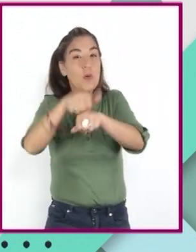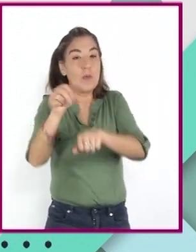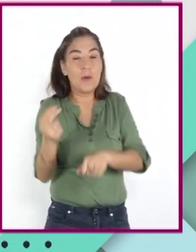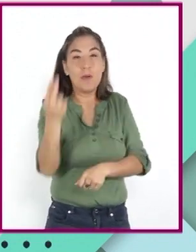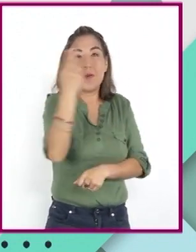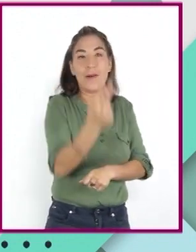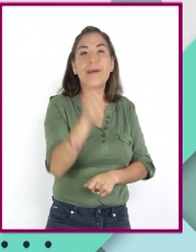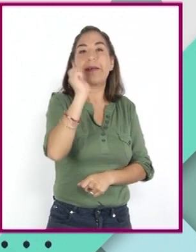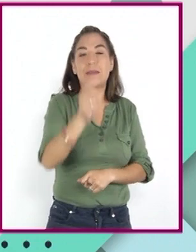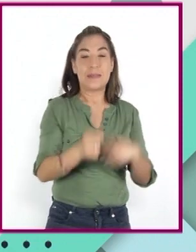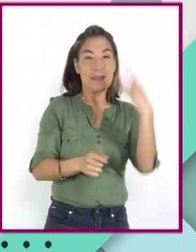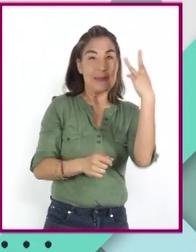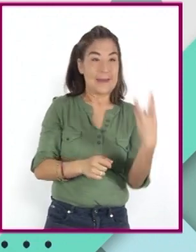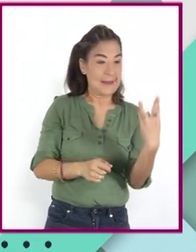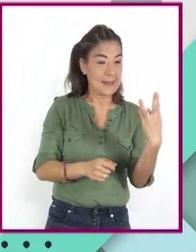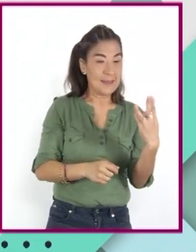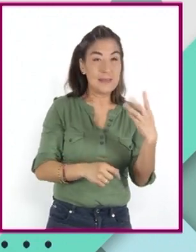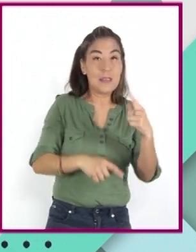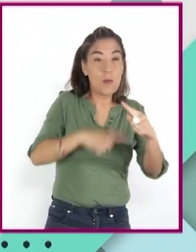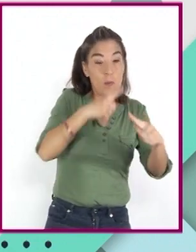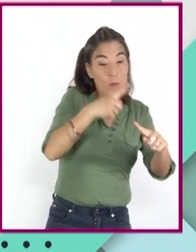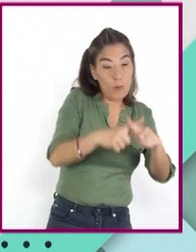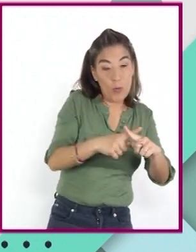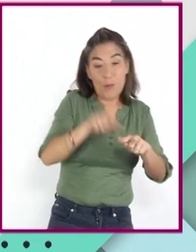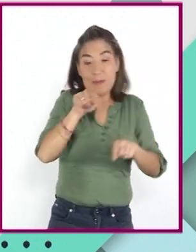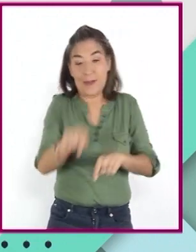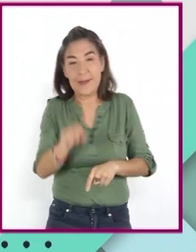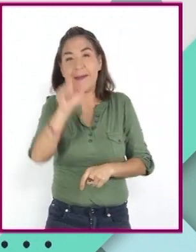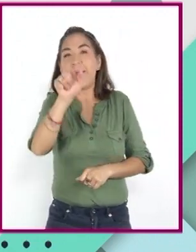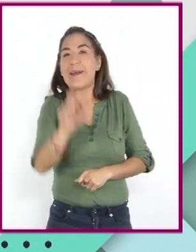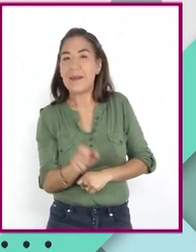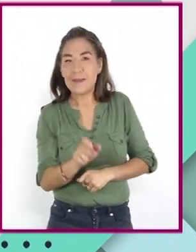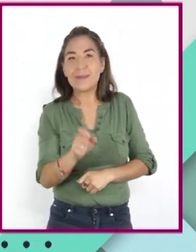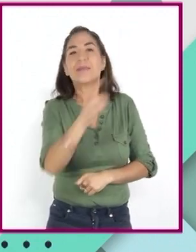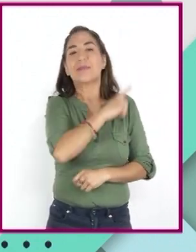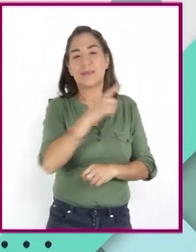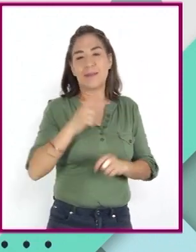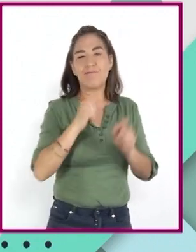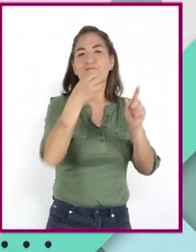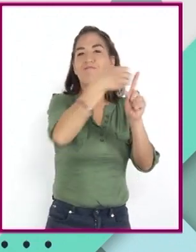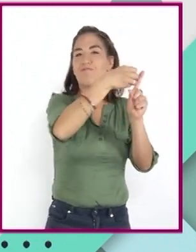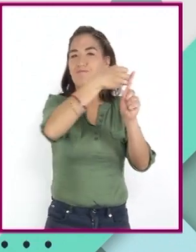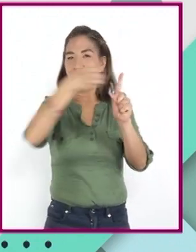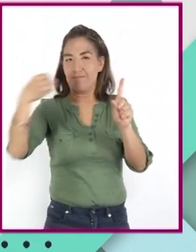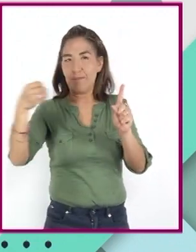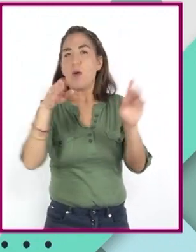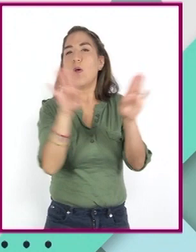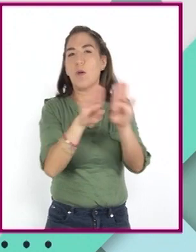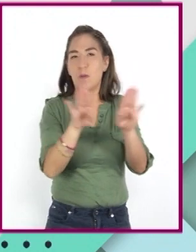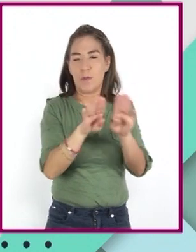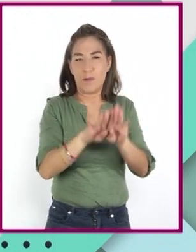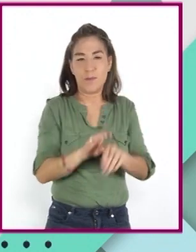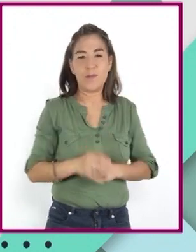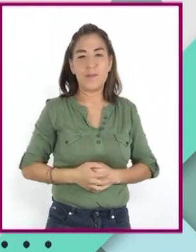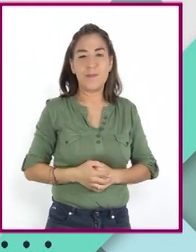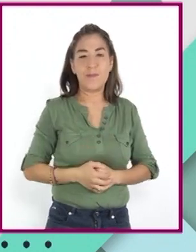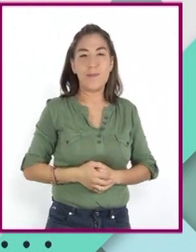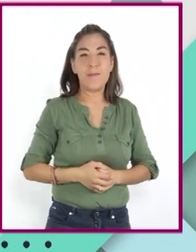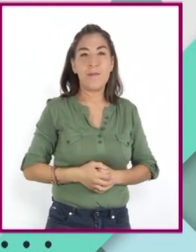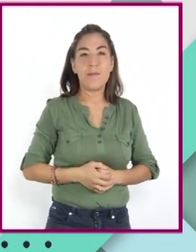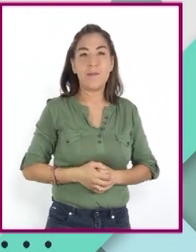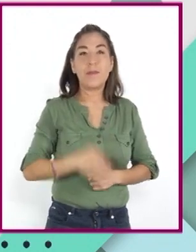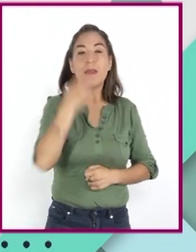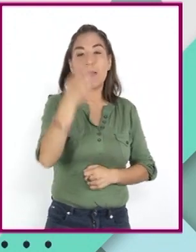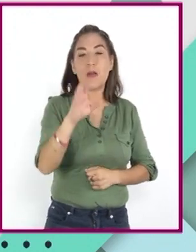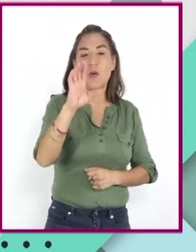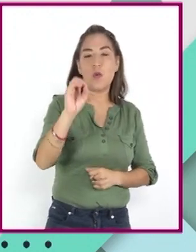que 3 está multiplicando a la x, es conveniente ordenar la expresión poniendo primero el